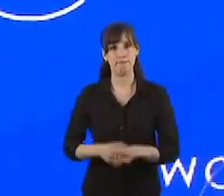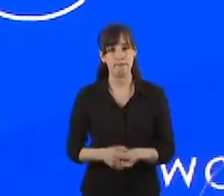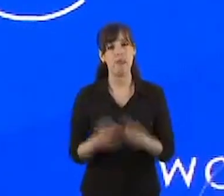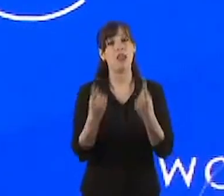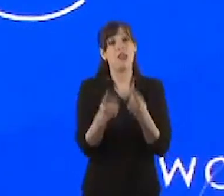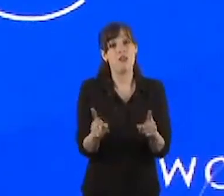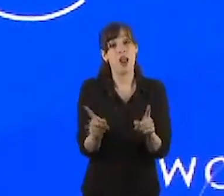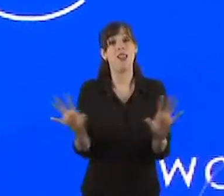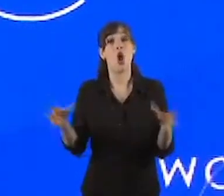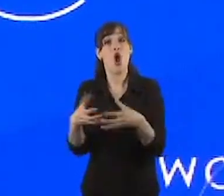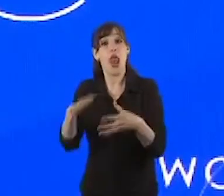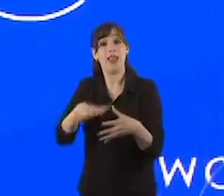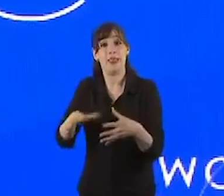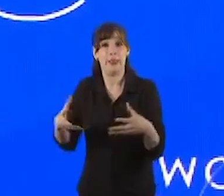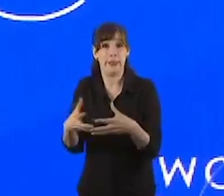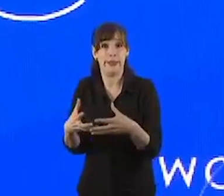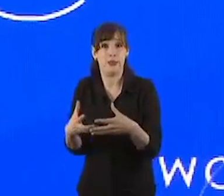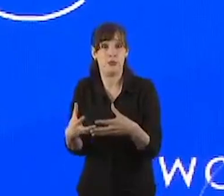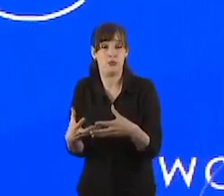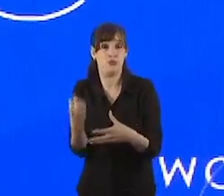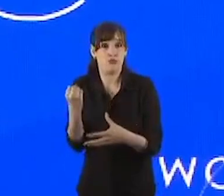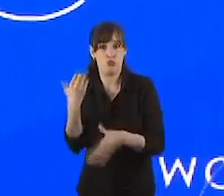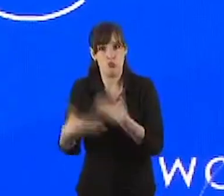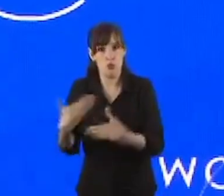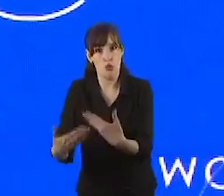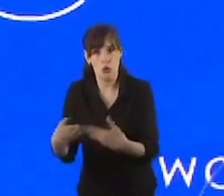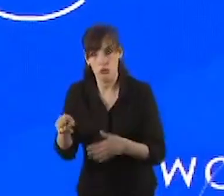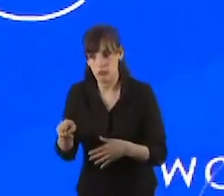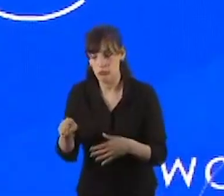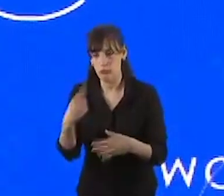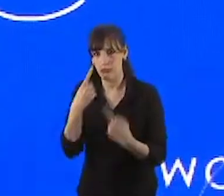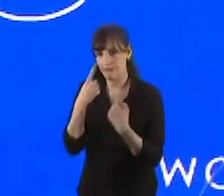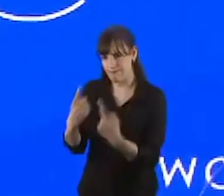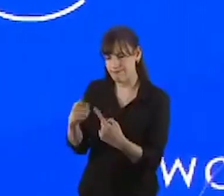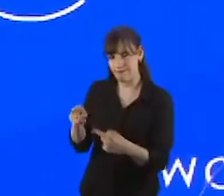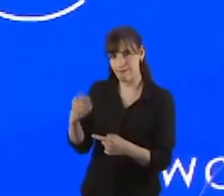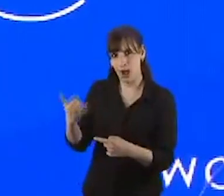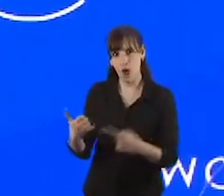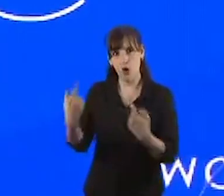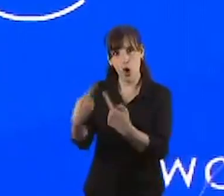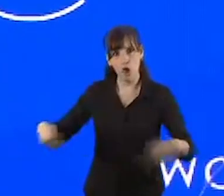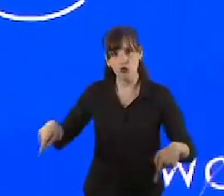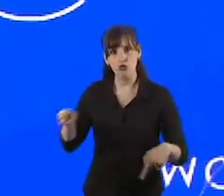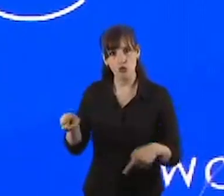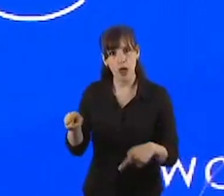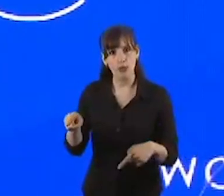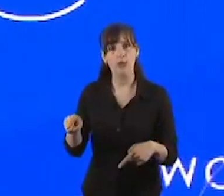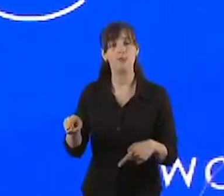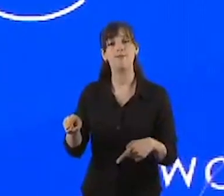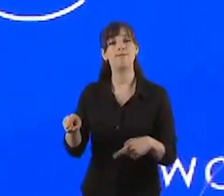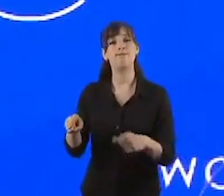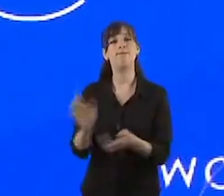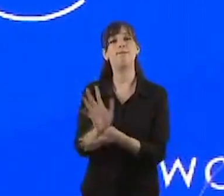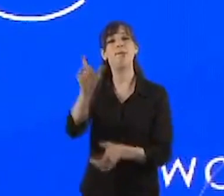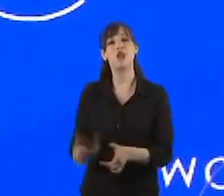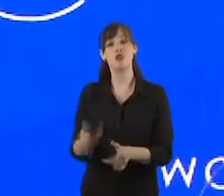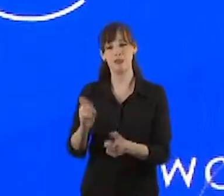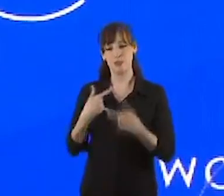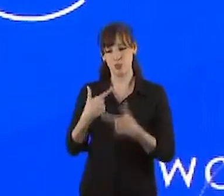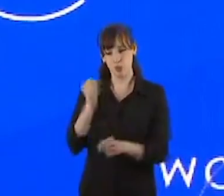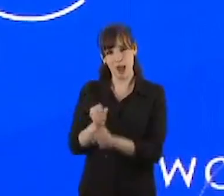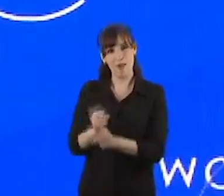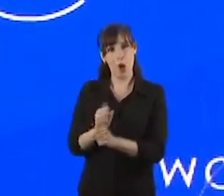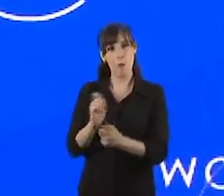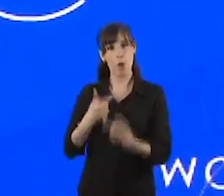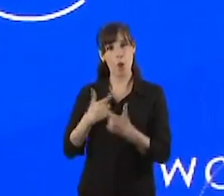colectivismo, al inhibir estos procesos de descubrimiento y al dificultar la apropiación de lo descubierto, ata al emprendedor de las manos y le